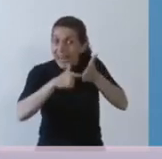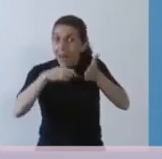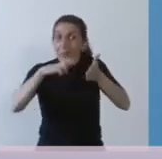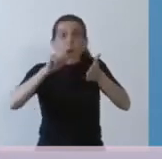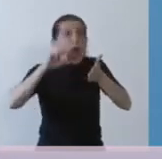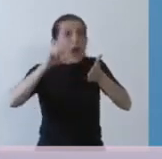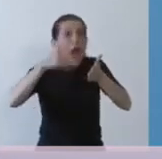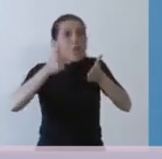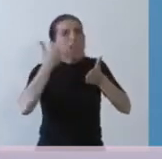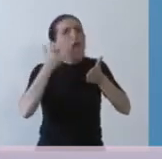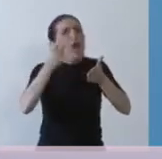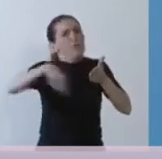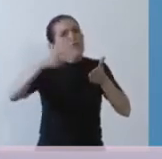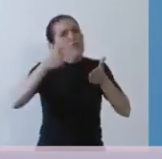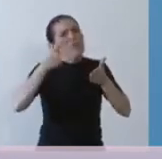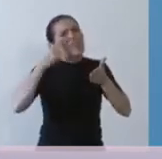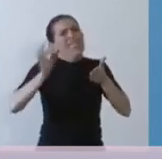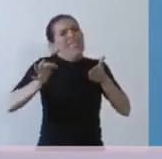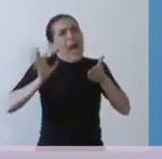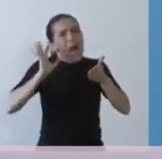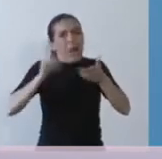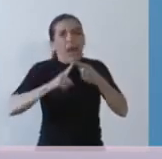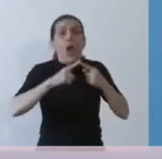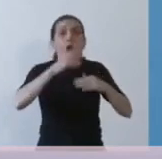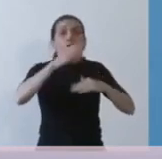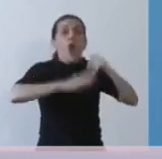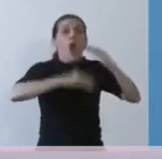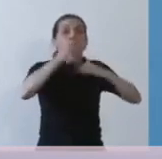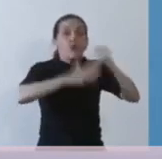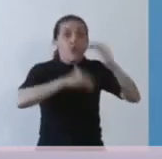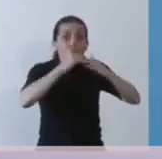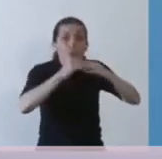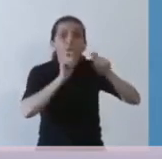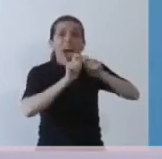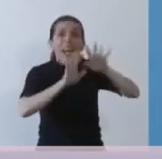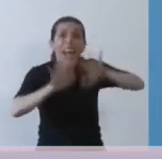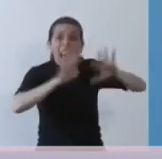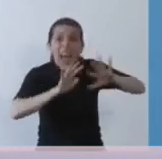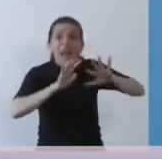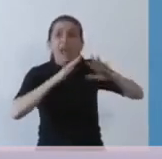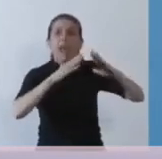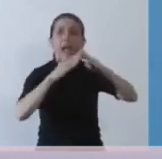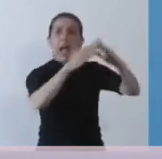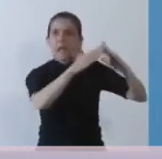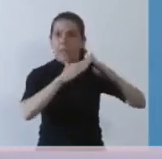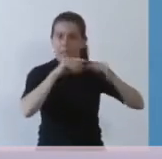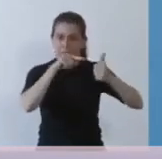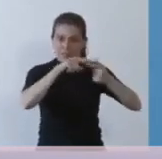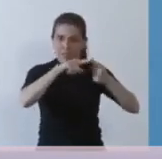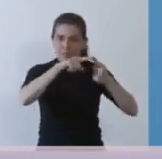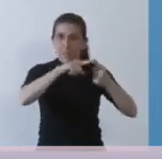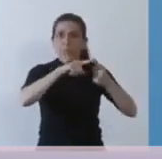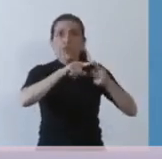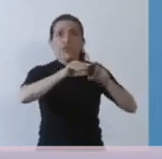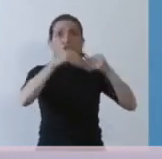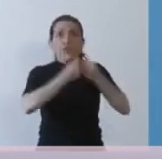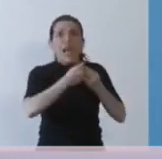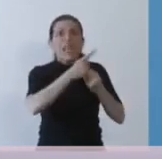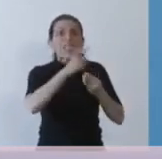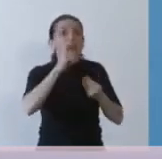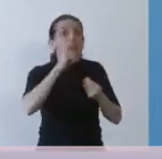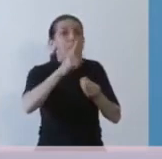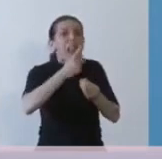modalidad ya conocida para construcción y refacción de viviendas se lanzarán 100,000 créditos en